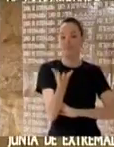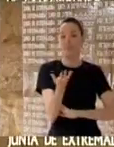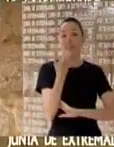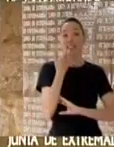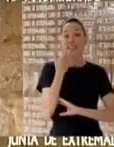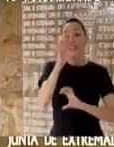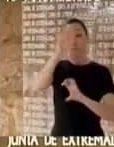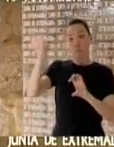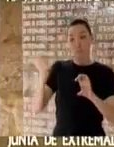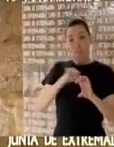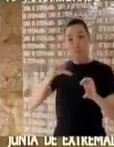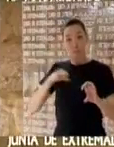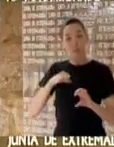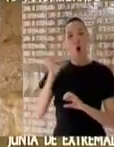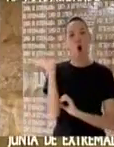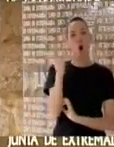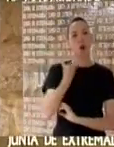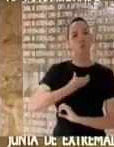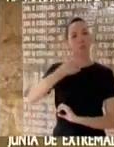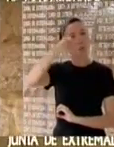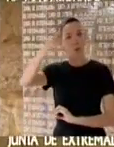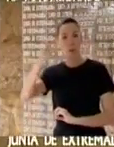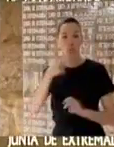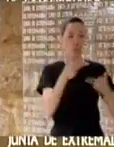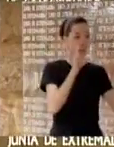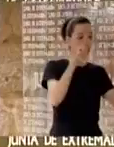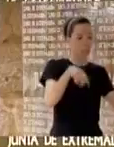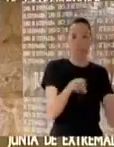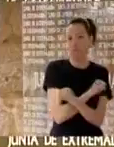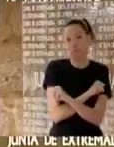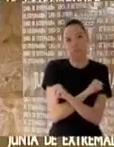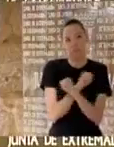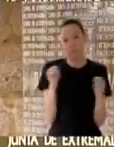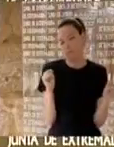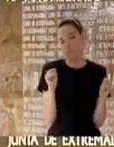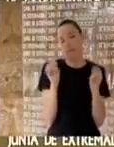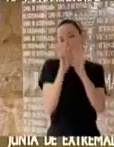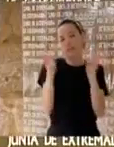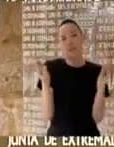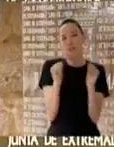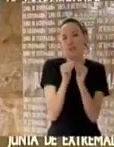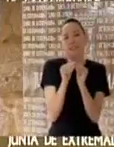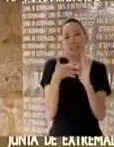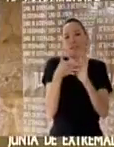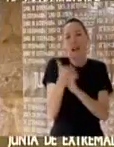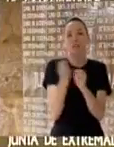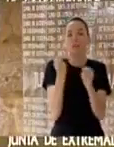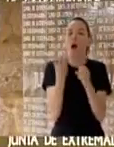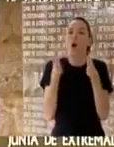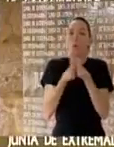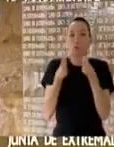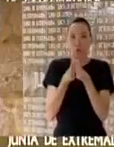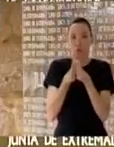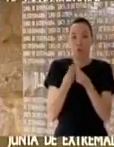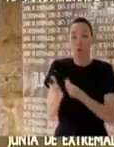autonomismo y ese municipalismo sin una democracia también en nuestro país. En definitiva, son dos caras de la misma moneda, que es el progreso social, el